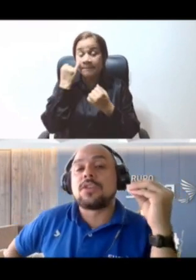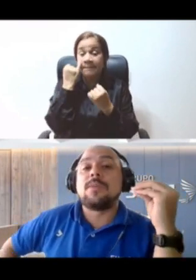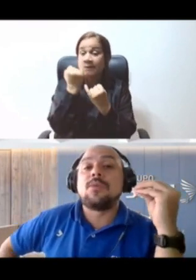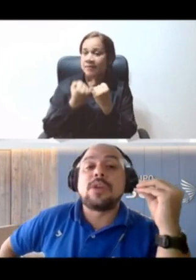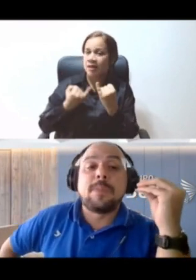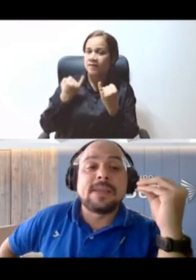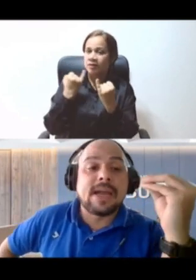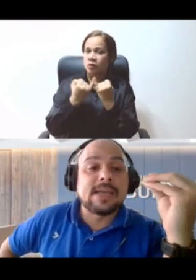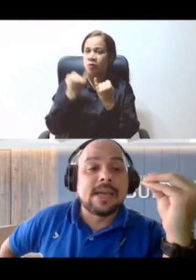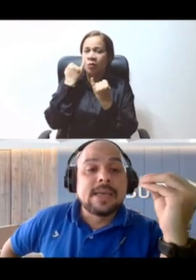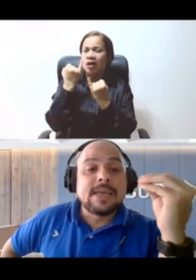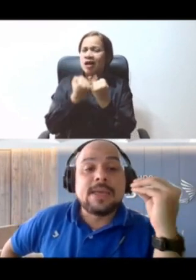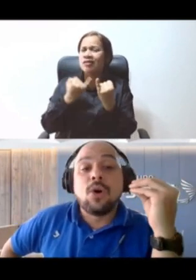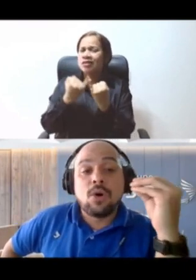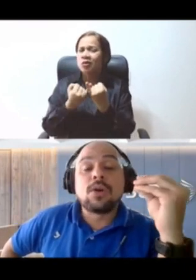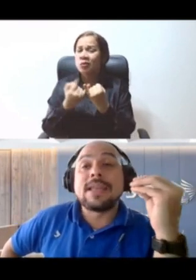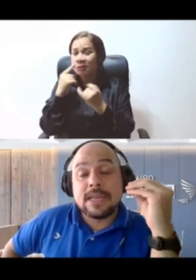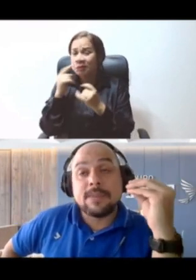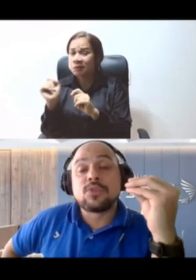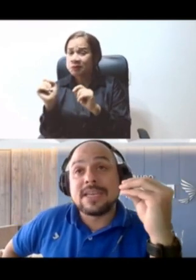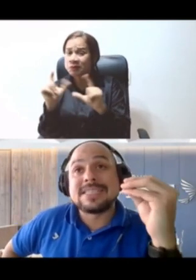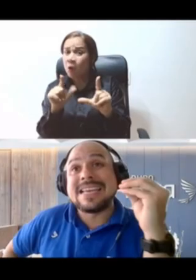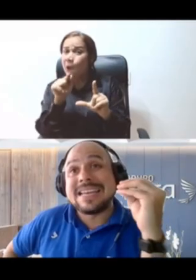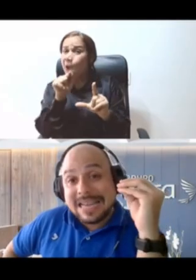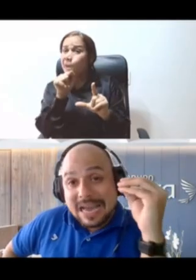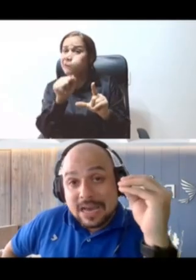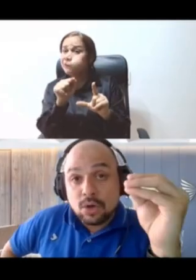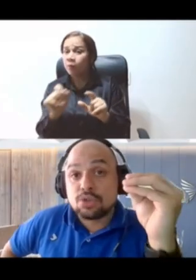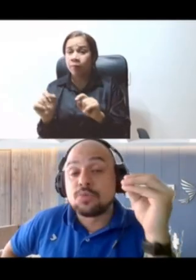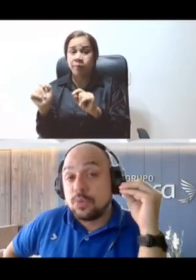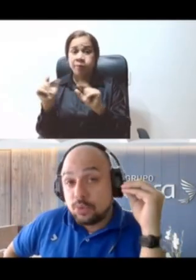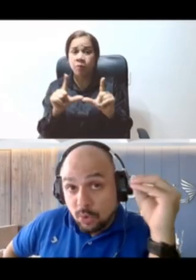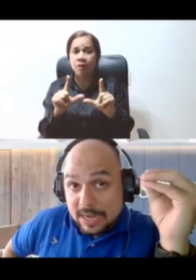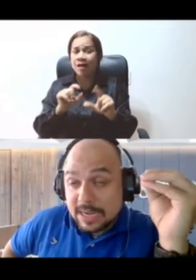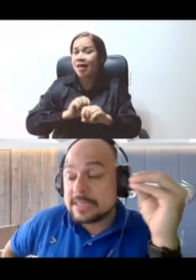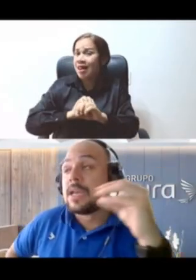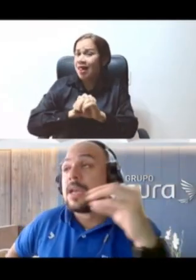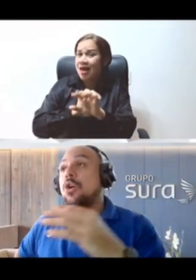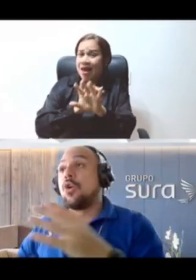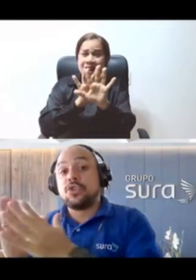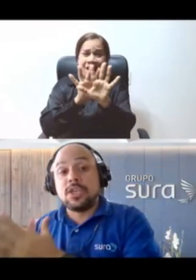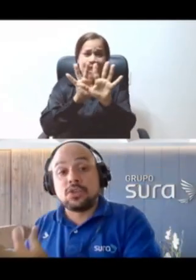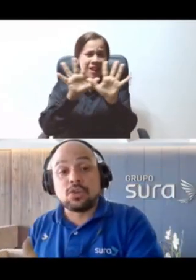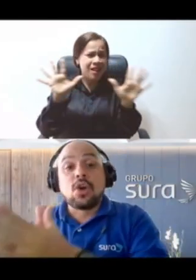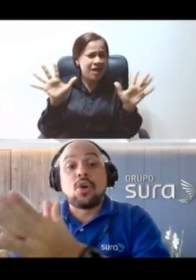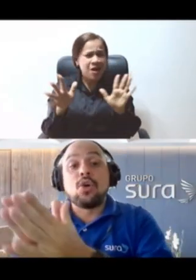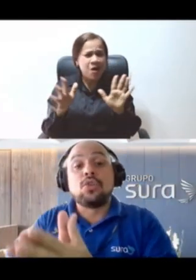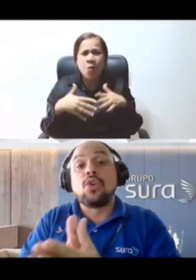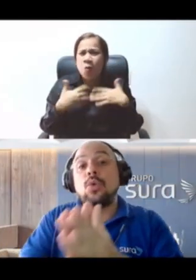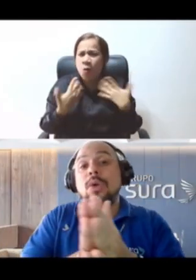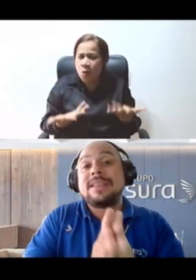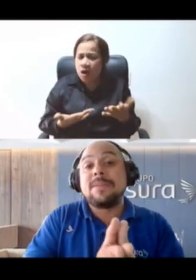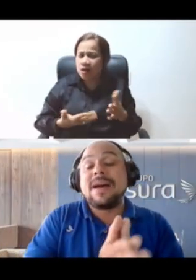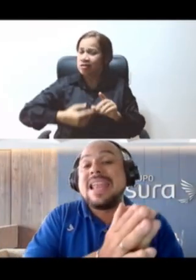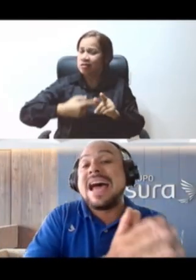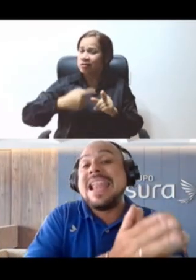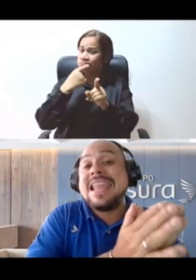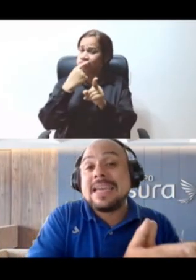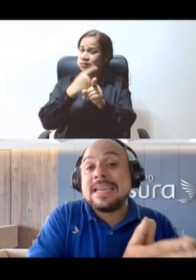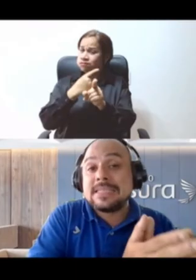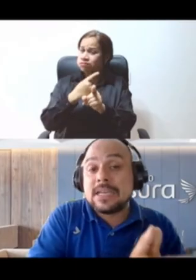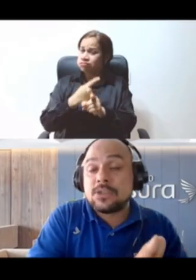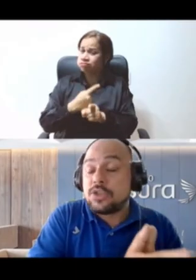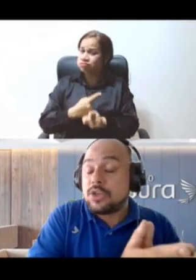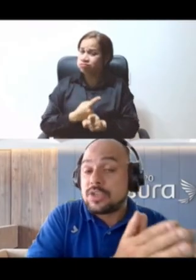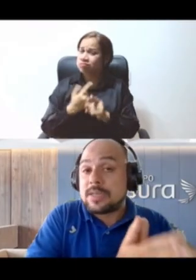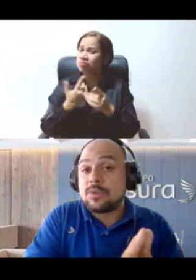objetivo, muchachos, que tenemos en pantalla, y ojo que tenemos que ser claros, puntuales, concisos con todo el tema de